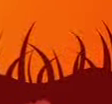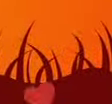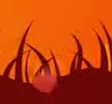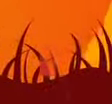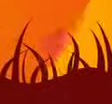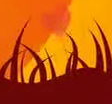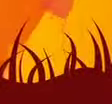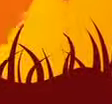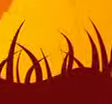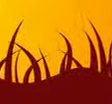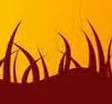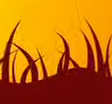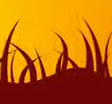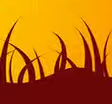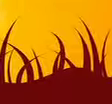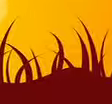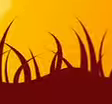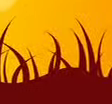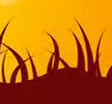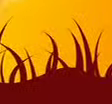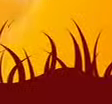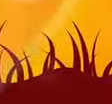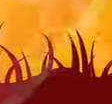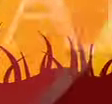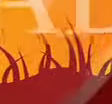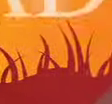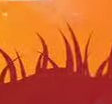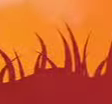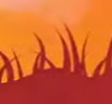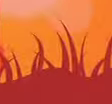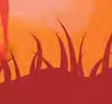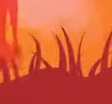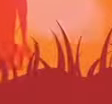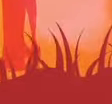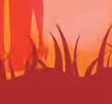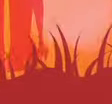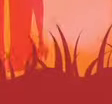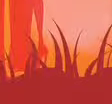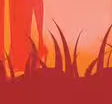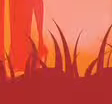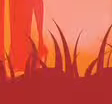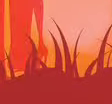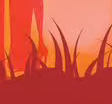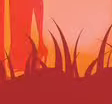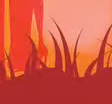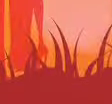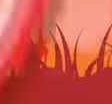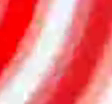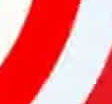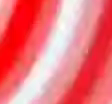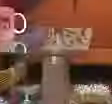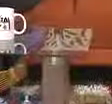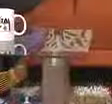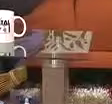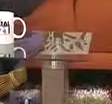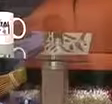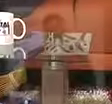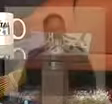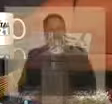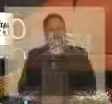tiempo hasta que pues el niño desesperado dice, ¿nacen con pelo o sin pelo? Hoy sabremos qué hacer en tal situación en tu